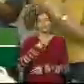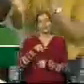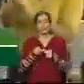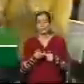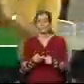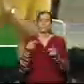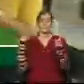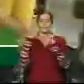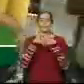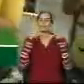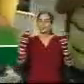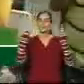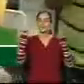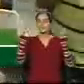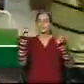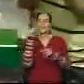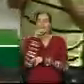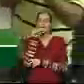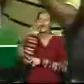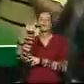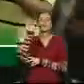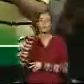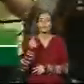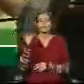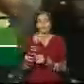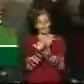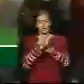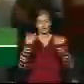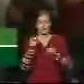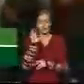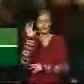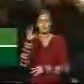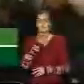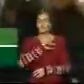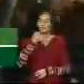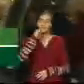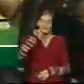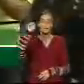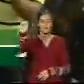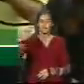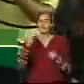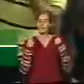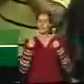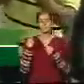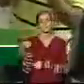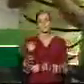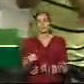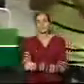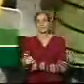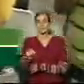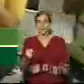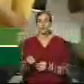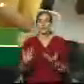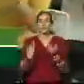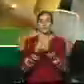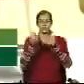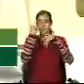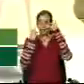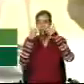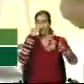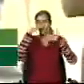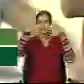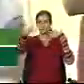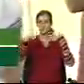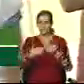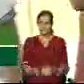la victoria del 7 de octubre. Independencia, patria socialista, viviremos y venceremos con Chávez para